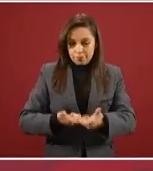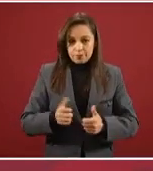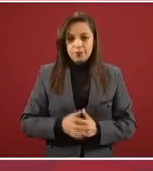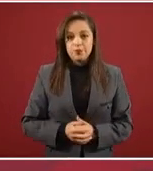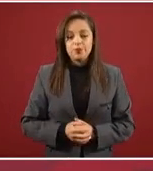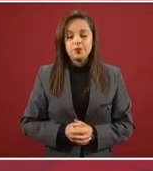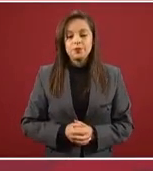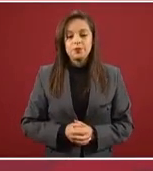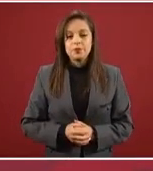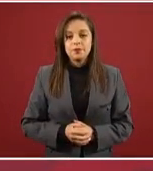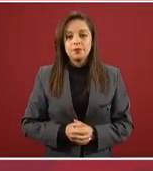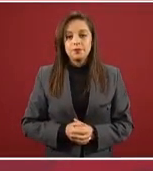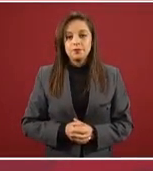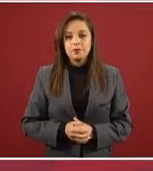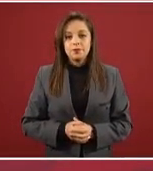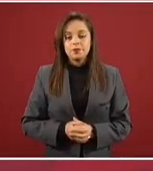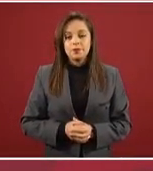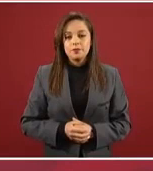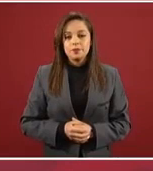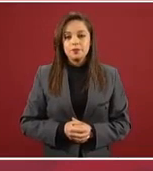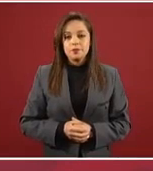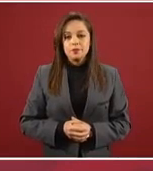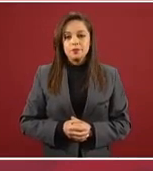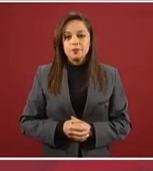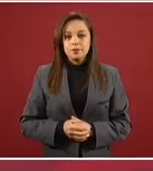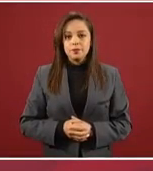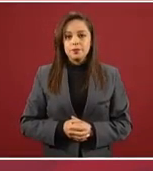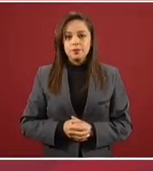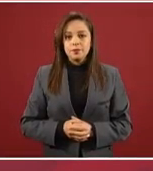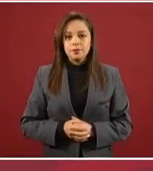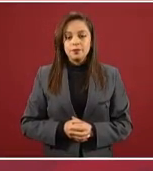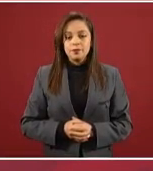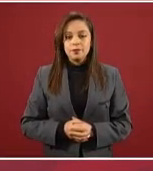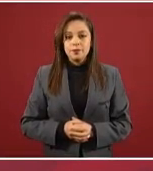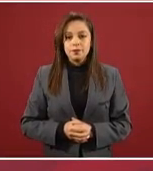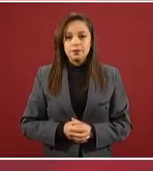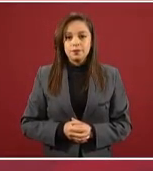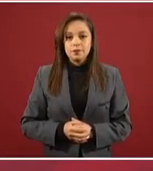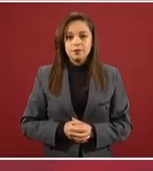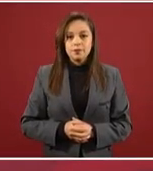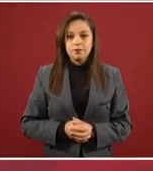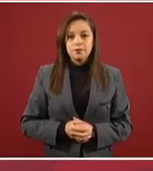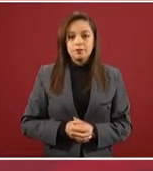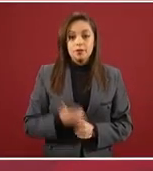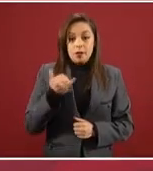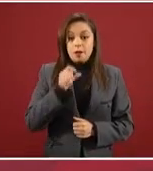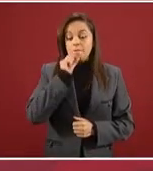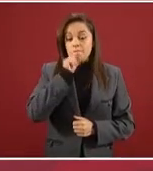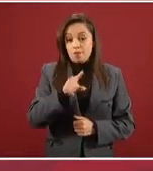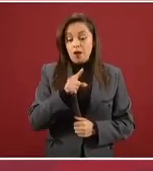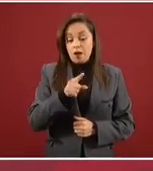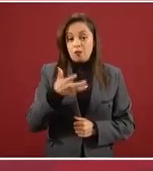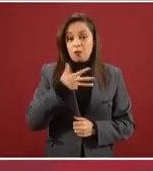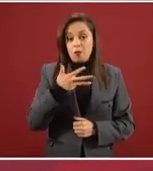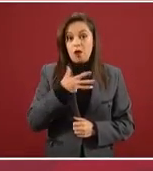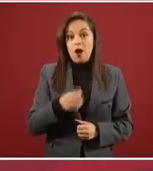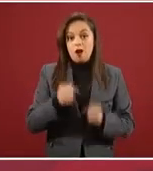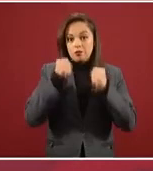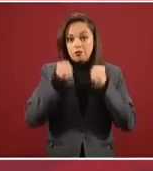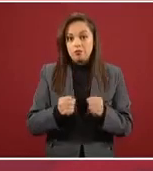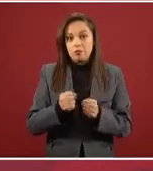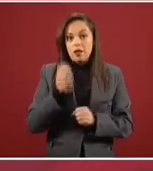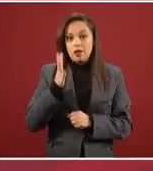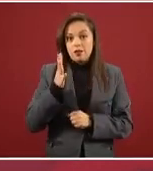y tenemos asegurado el ingreso